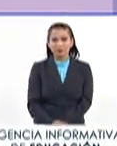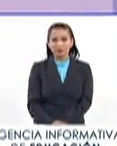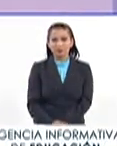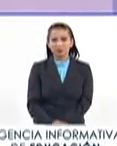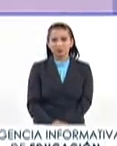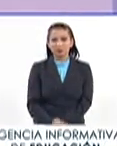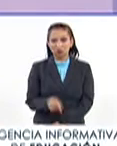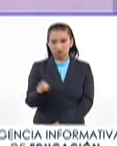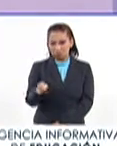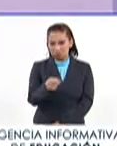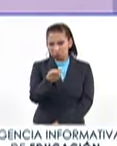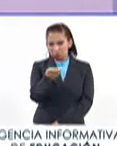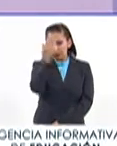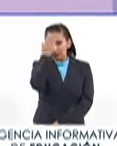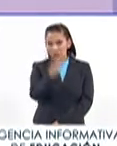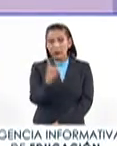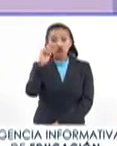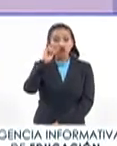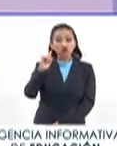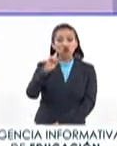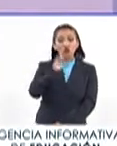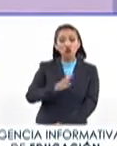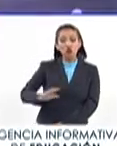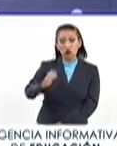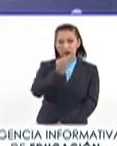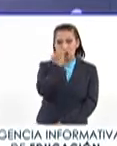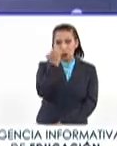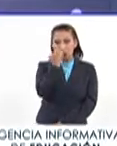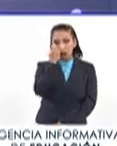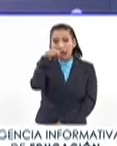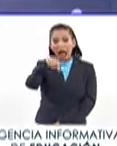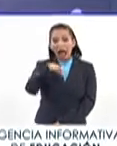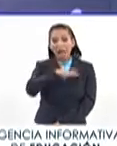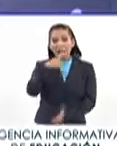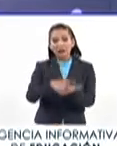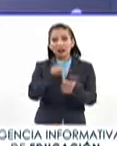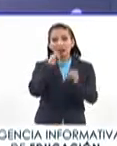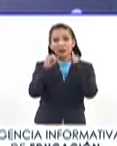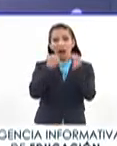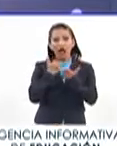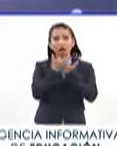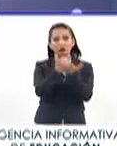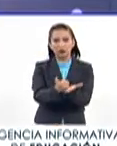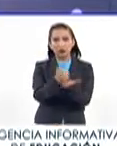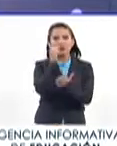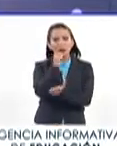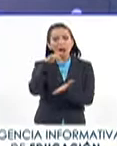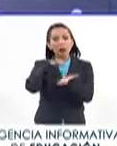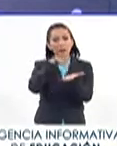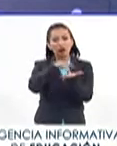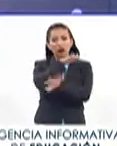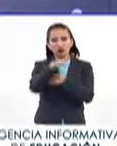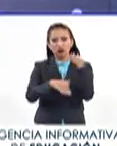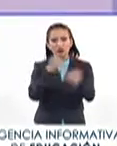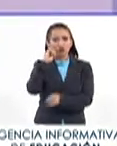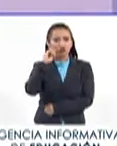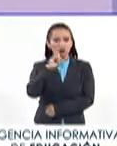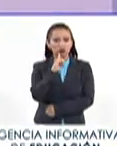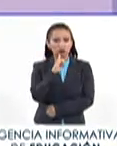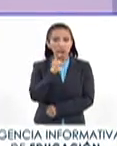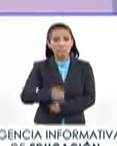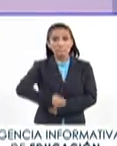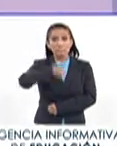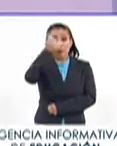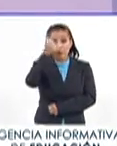Bueno, ustedes saben que somos sordos y que ese campus, allí hay intérpretes que nos están ayudando o nos apoyan a todos los sordos. Es